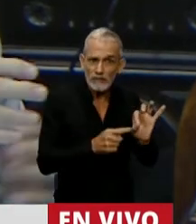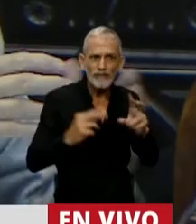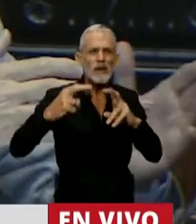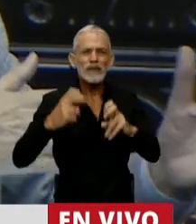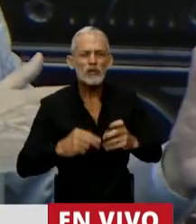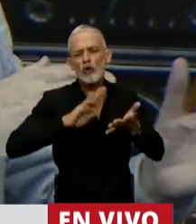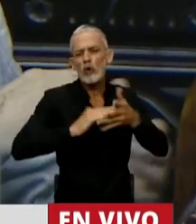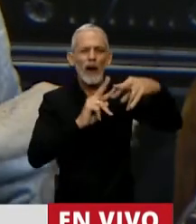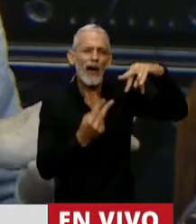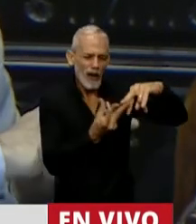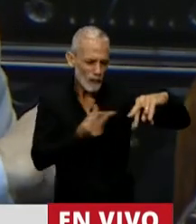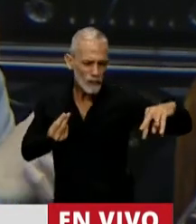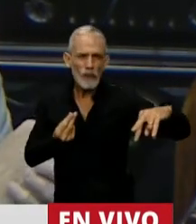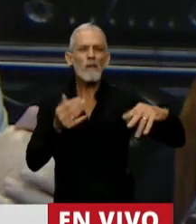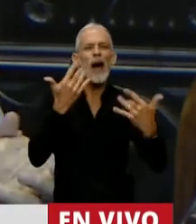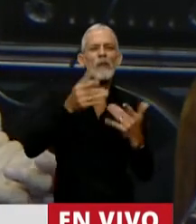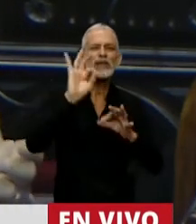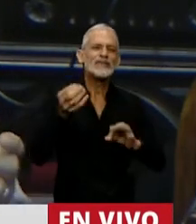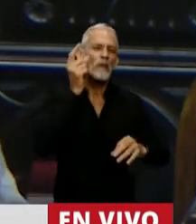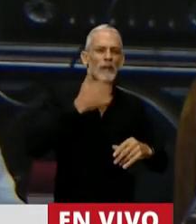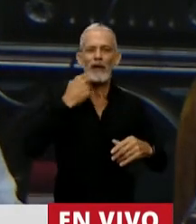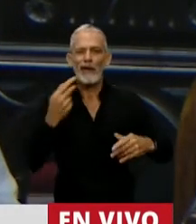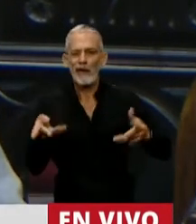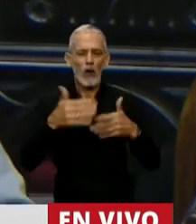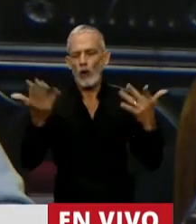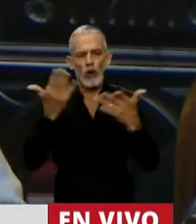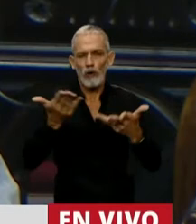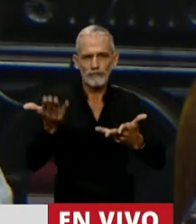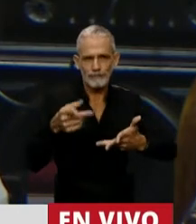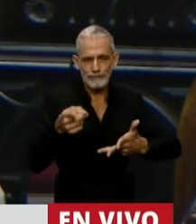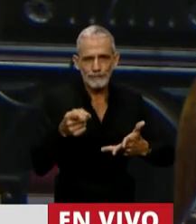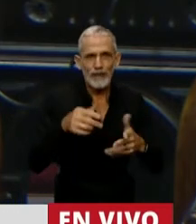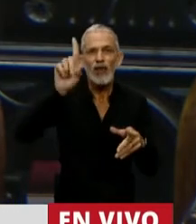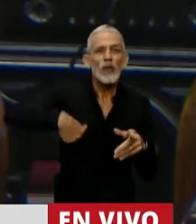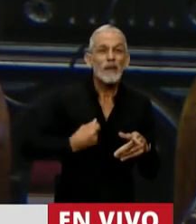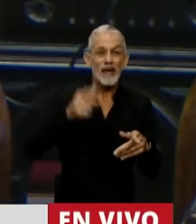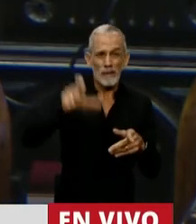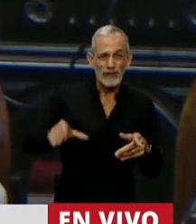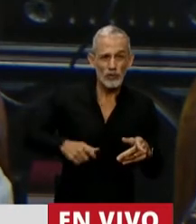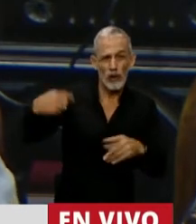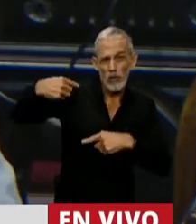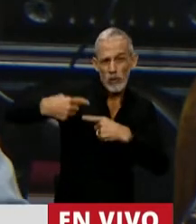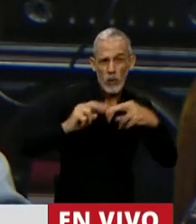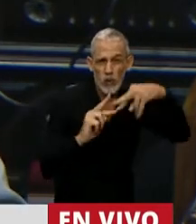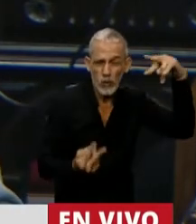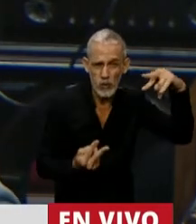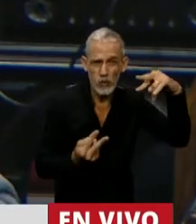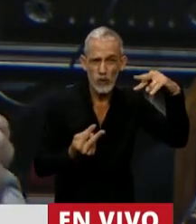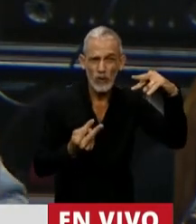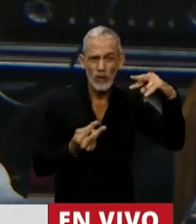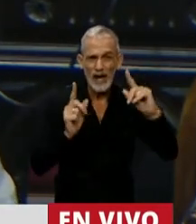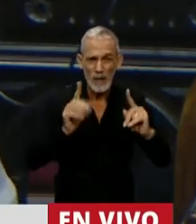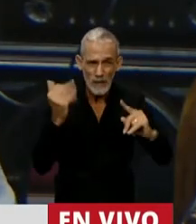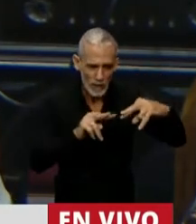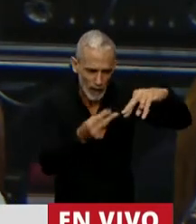investigaciones para poder determinar cuál es el origen de las personas por el equipo de antropología forense y así